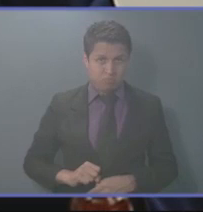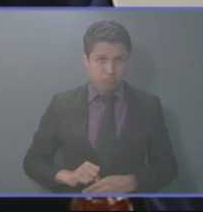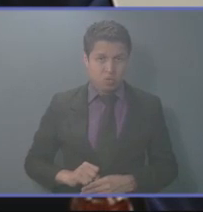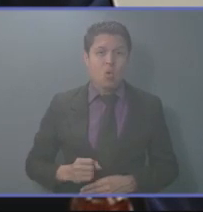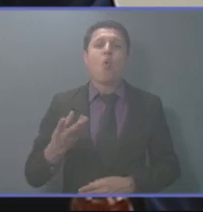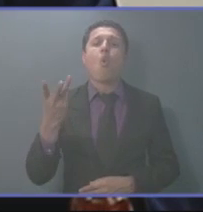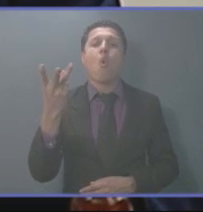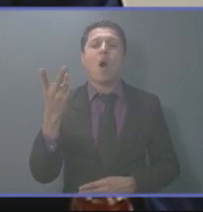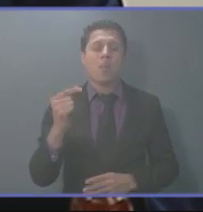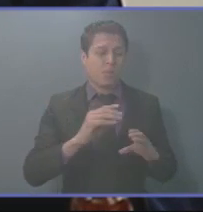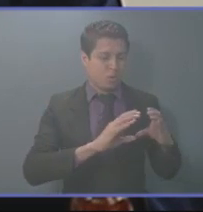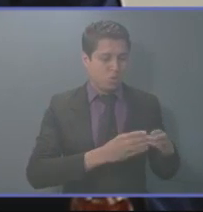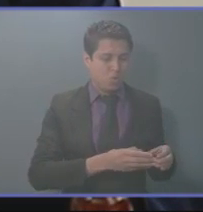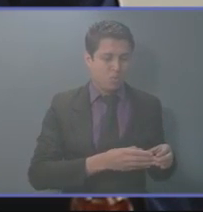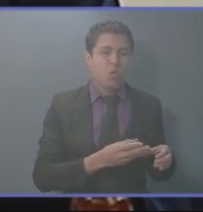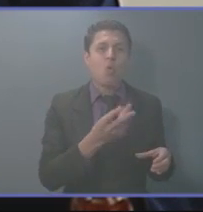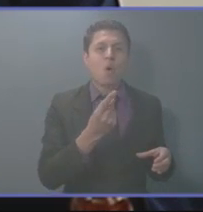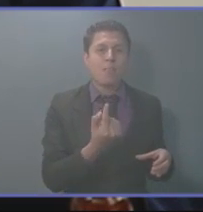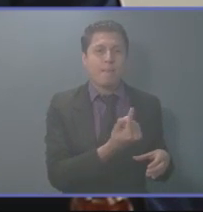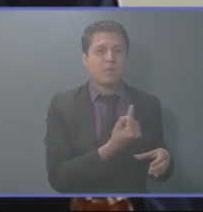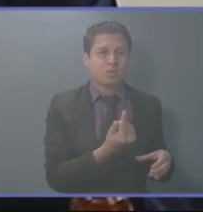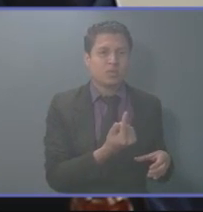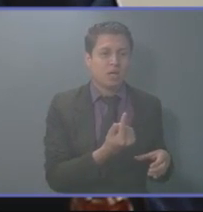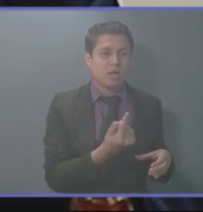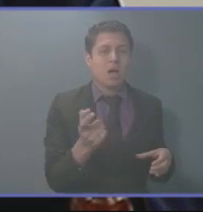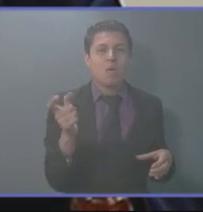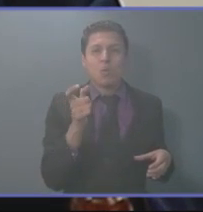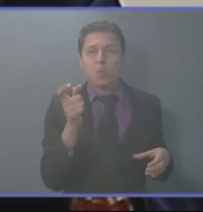de Estadísticas y Censos de El Salvador,